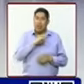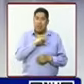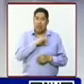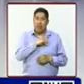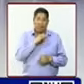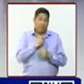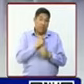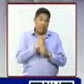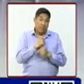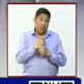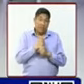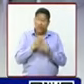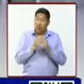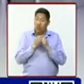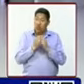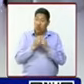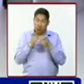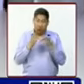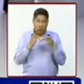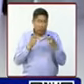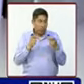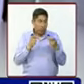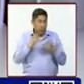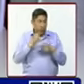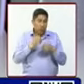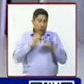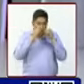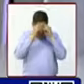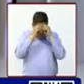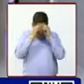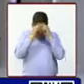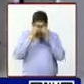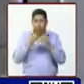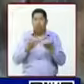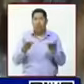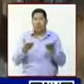va a trabajar de manera conjunta con los controles en los centros de compra. Veamos.